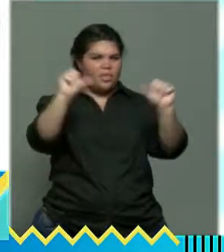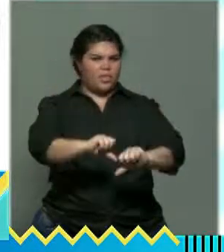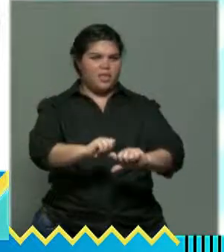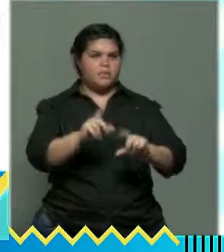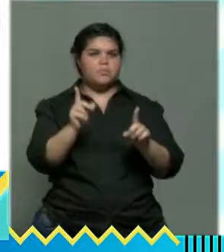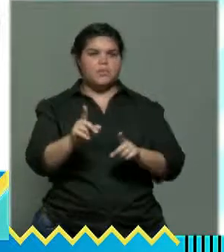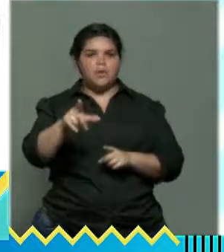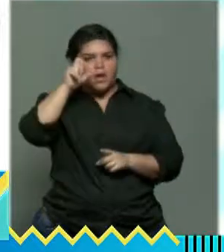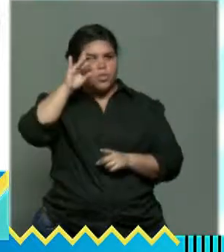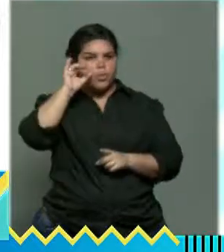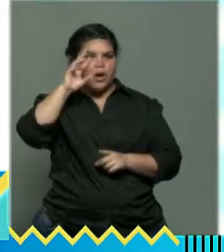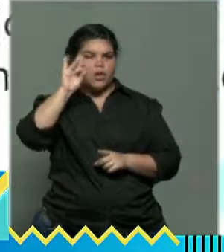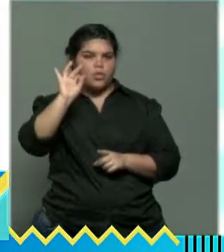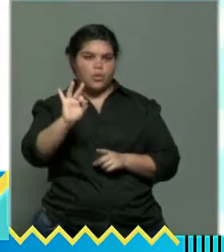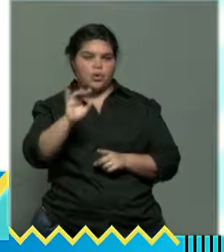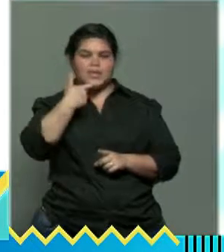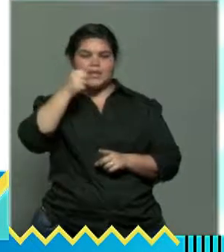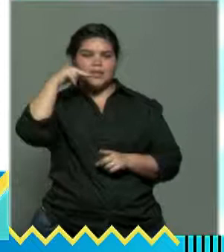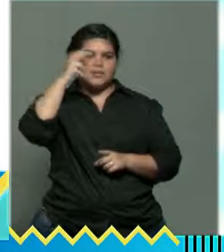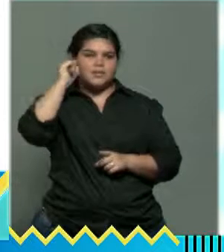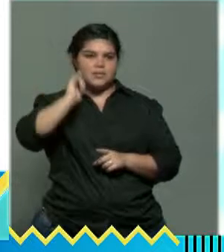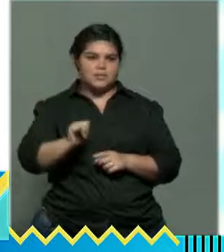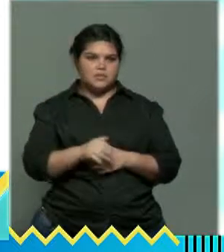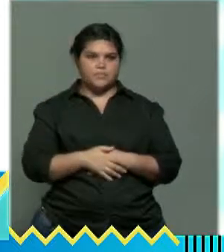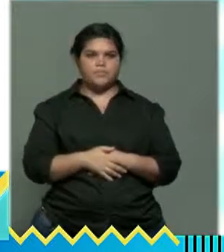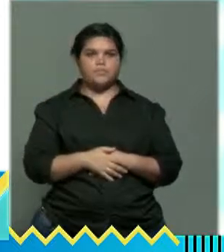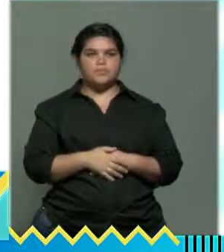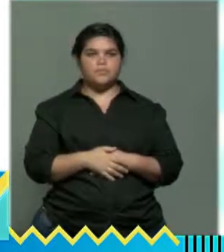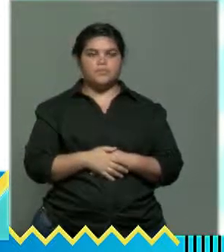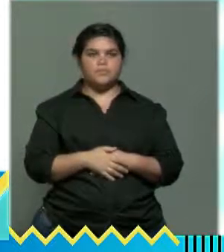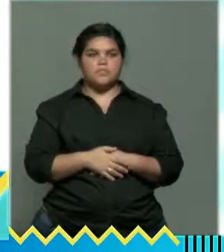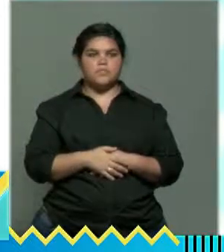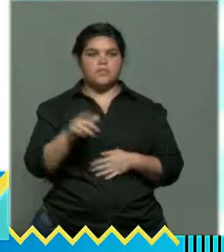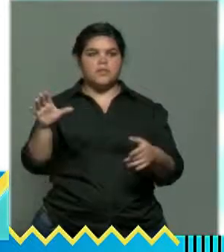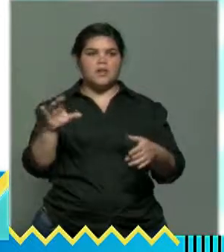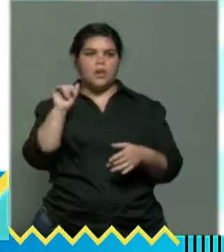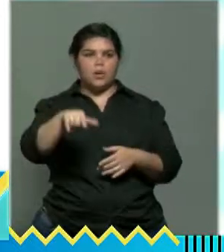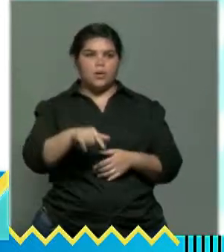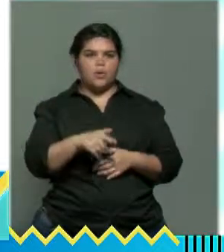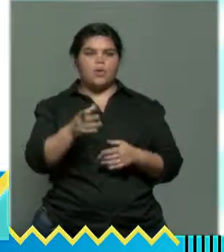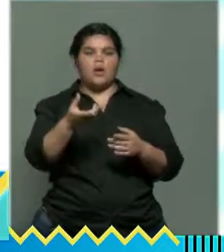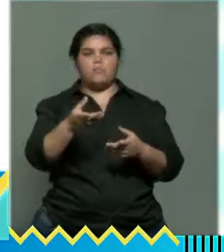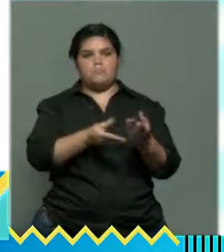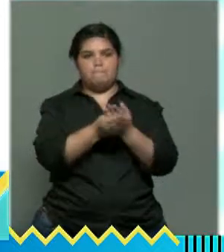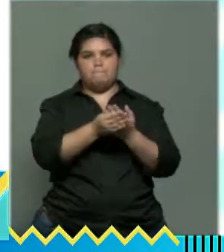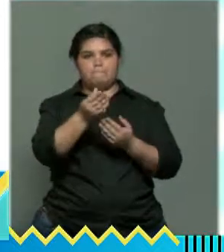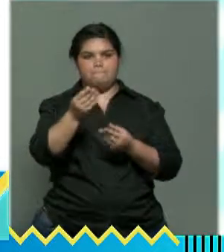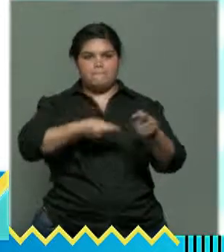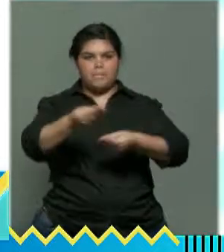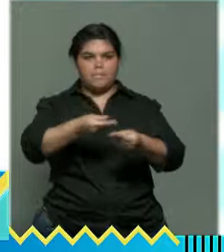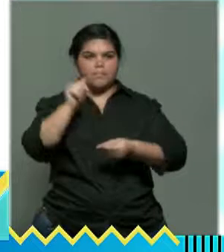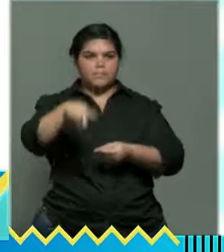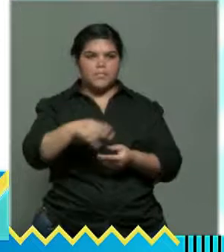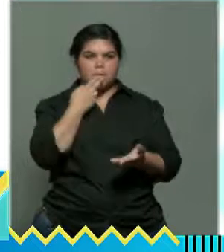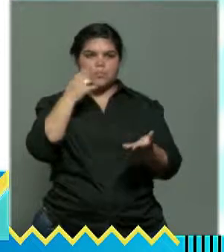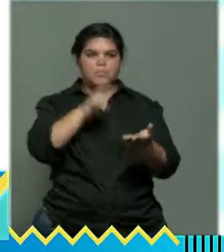Eduardo Sancho, presidente de FECOVITA, que estaba aquí con nosotros. Que alguien le explique a Duhovne que en Norteamérica hicieron una revolución porque pusieron impuesto al té